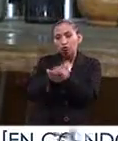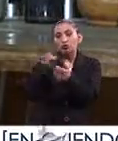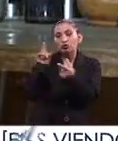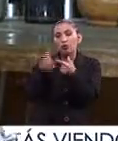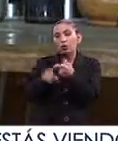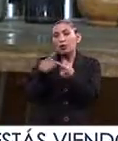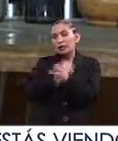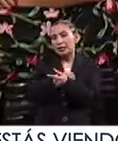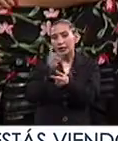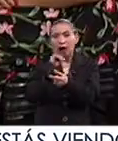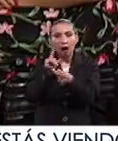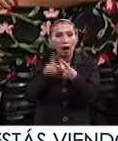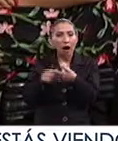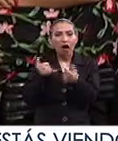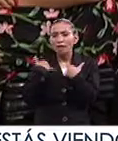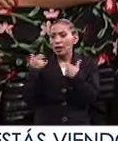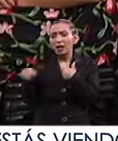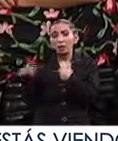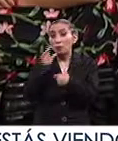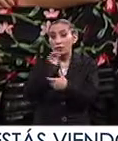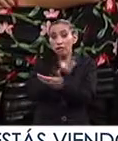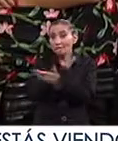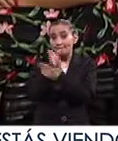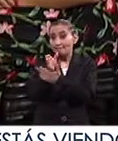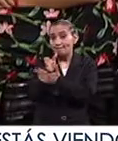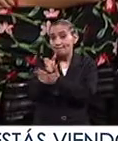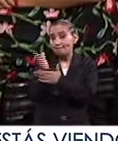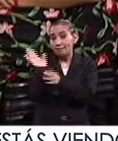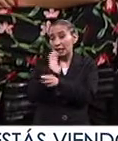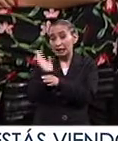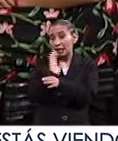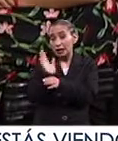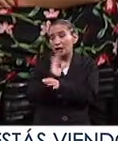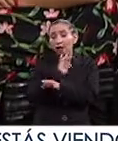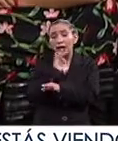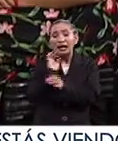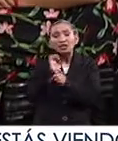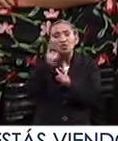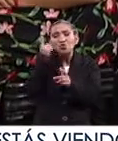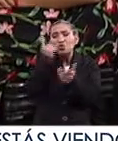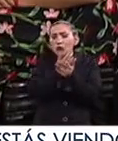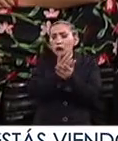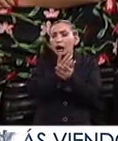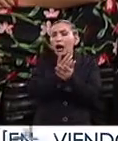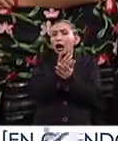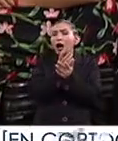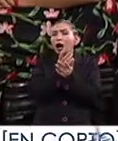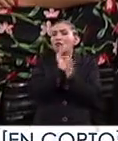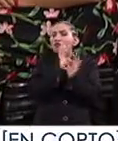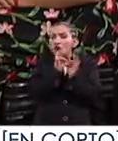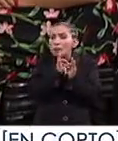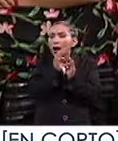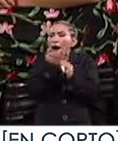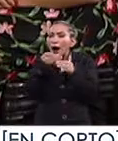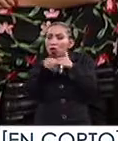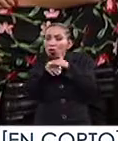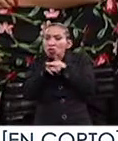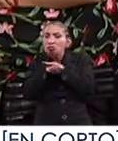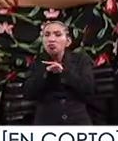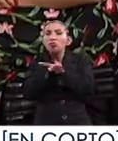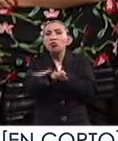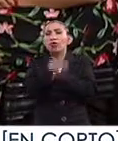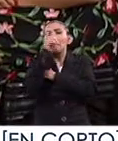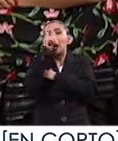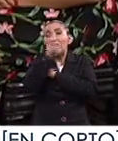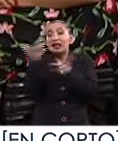estaba la hija, los jóvenes no podíamos entrar a la industria. Entonces, nuestra única forma que